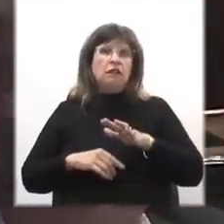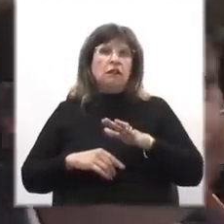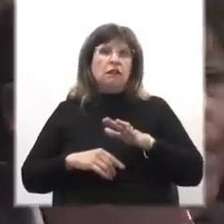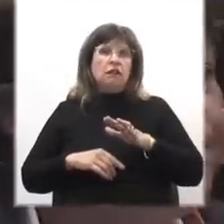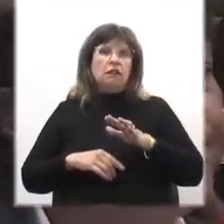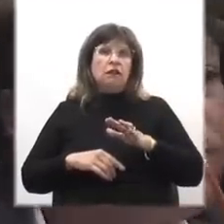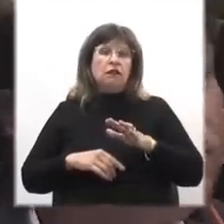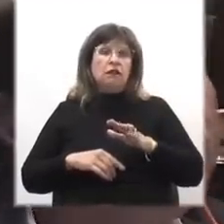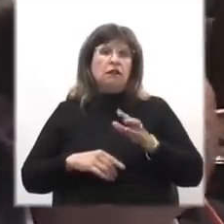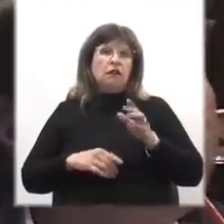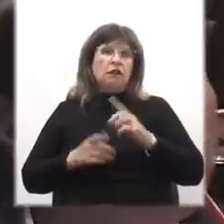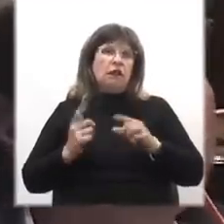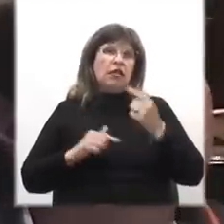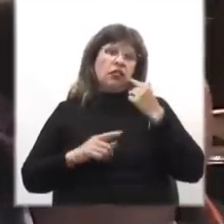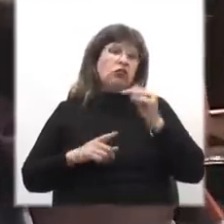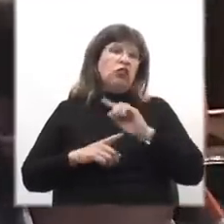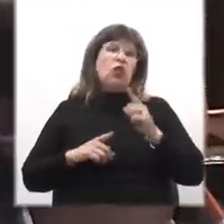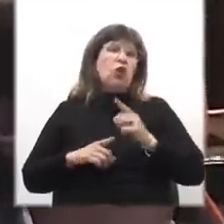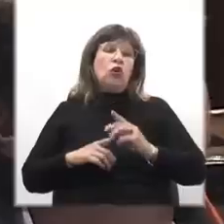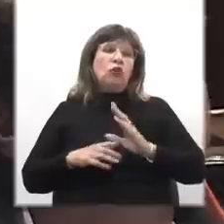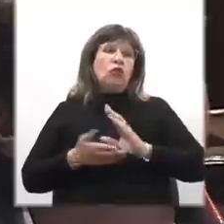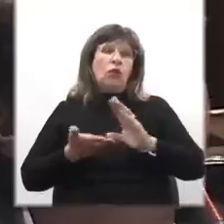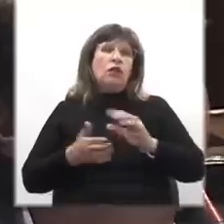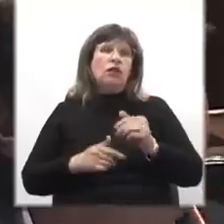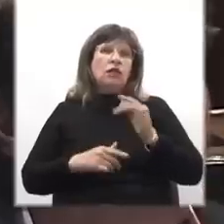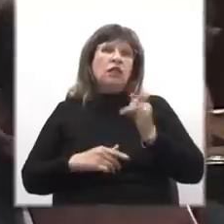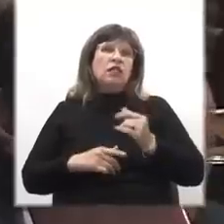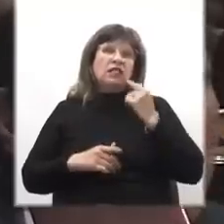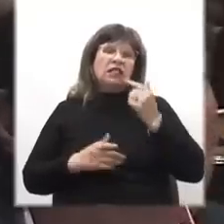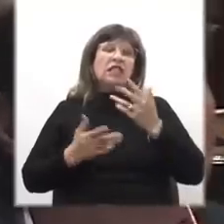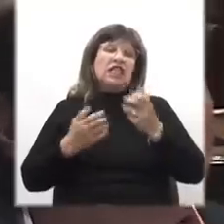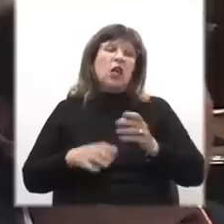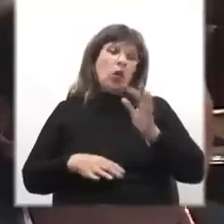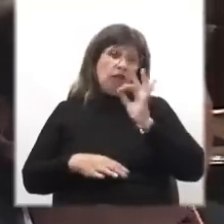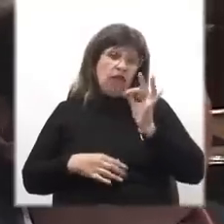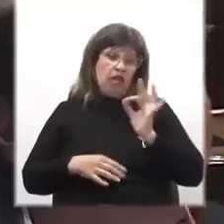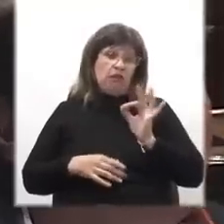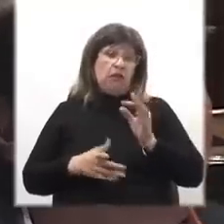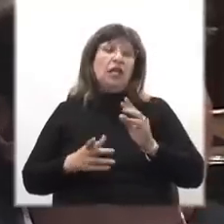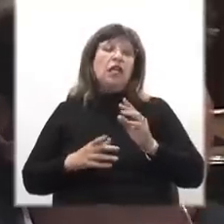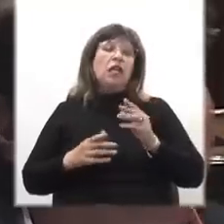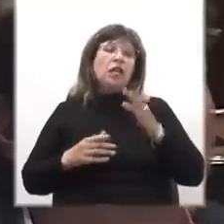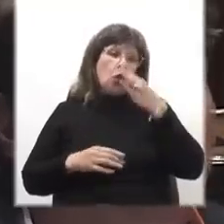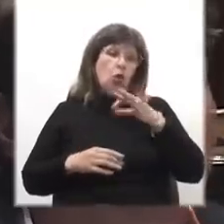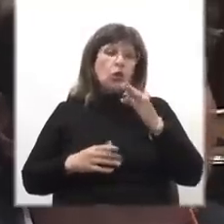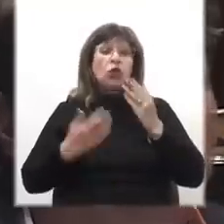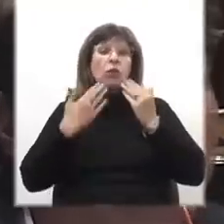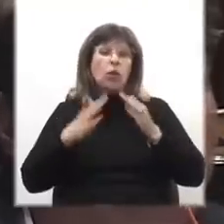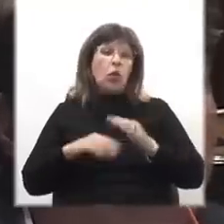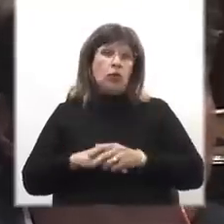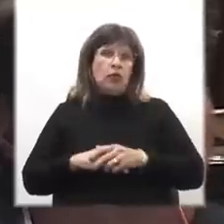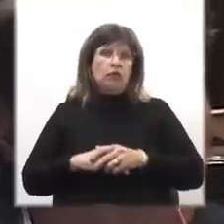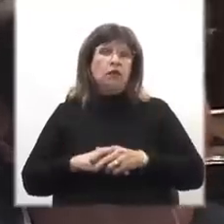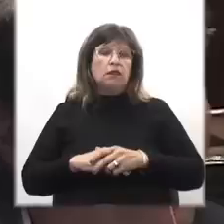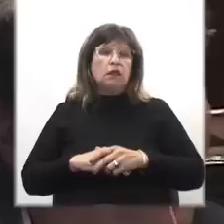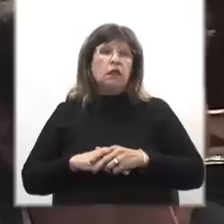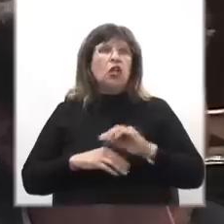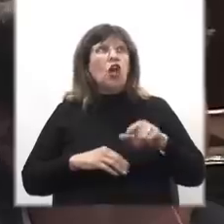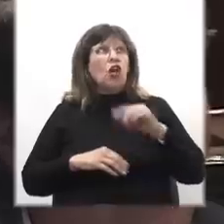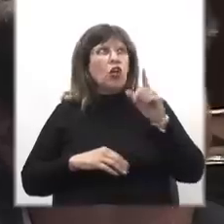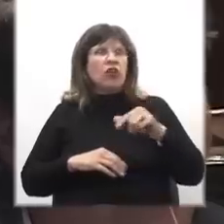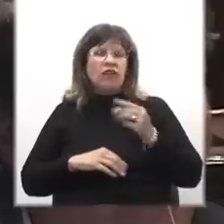a ir al banco con $100.000. Dice, no, pero mirá que te preguntan si querés un café. Ah, no, yo pensé que me iba a preguntar el origen del...